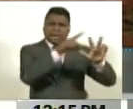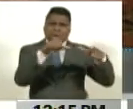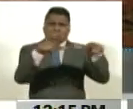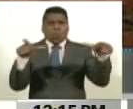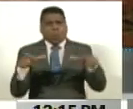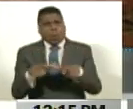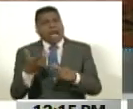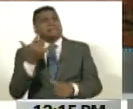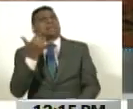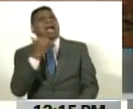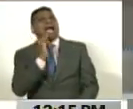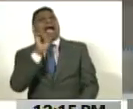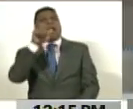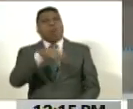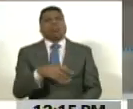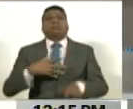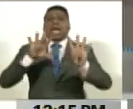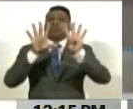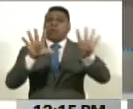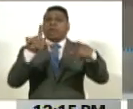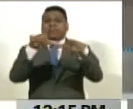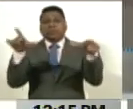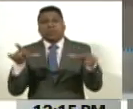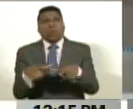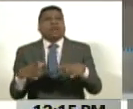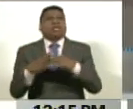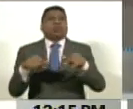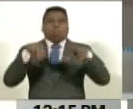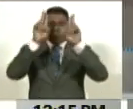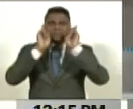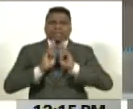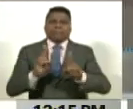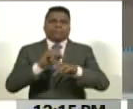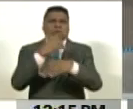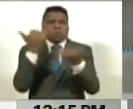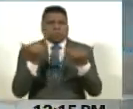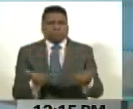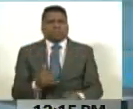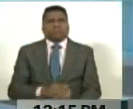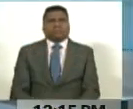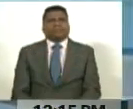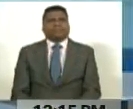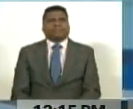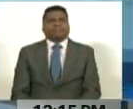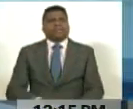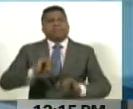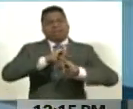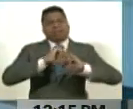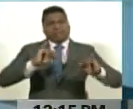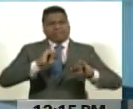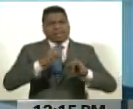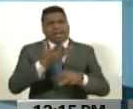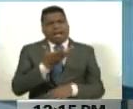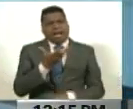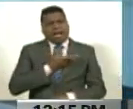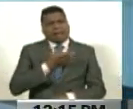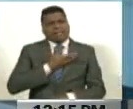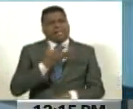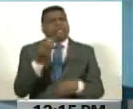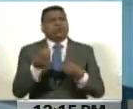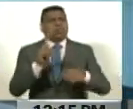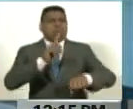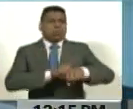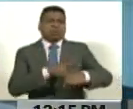pueblo a devolverle la tranquilidad y la limpieza de nuestros lugares. Sí, alcalde, para finalizar, ¿cómo se encuentra a esta hora, cuando